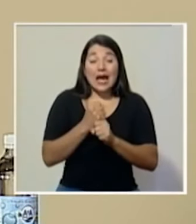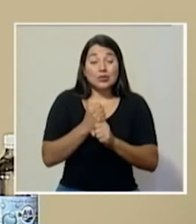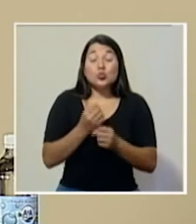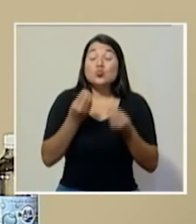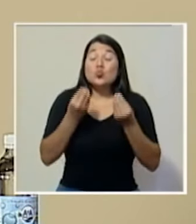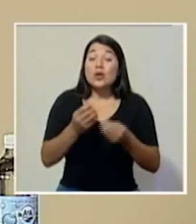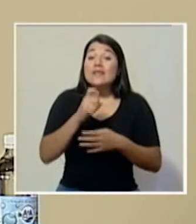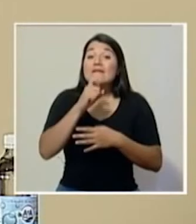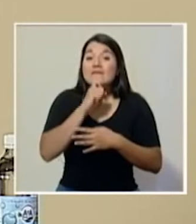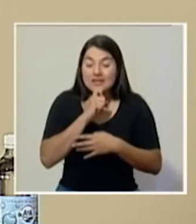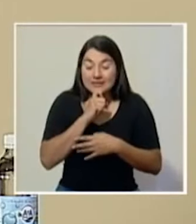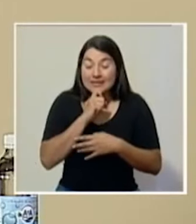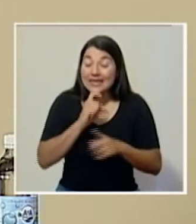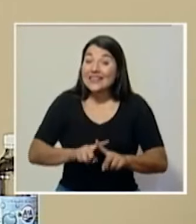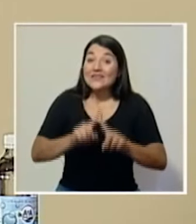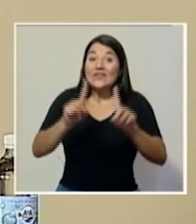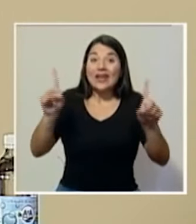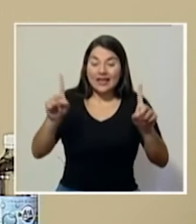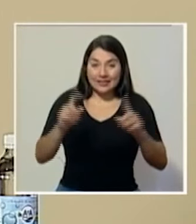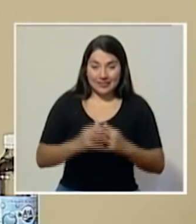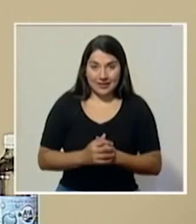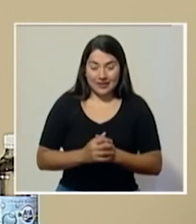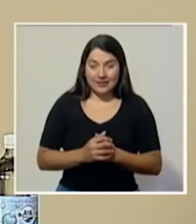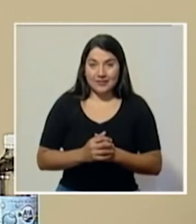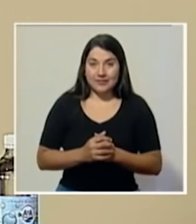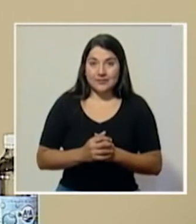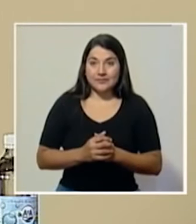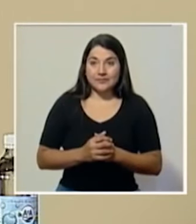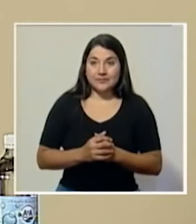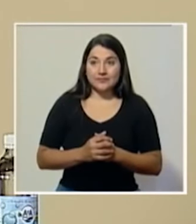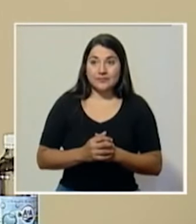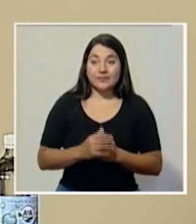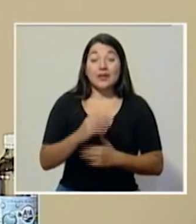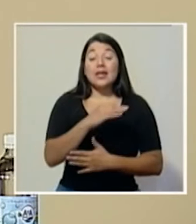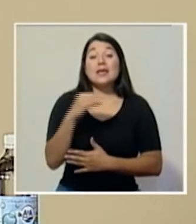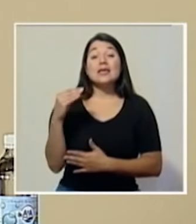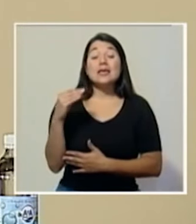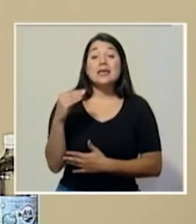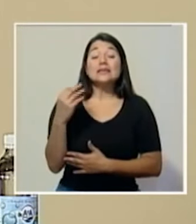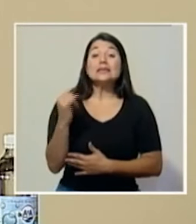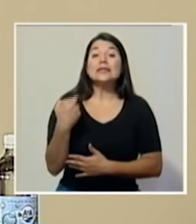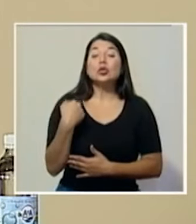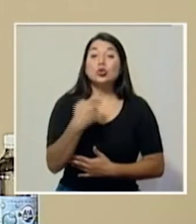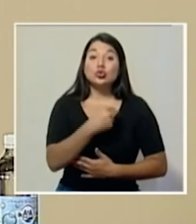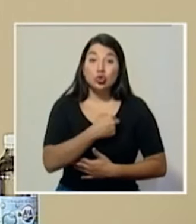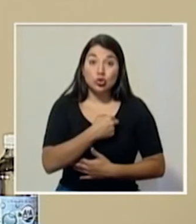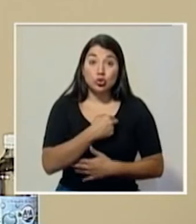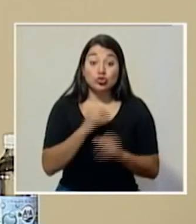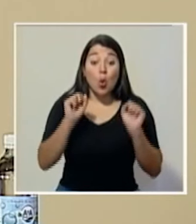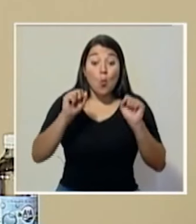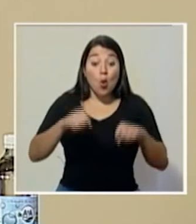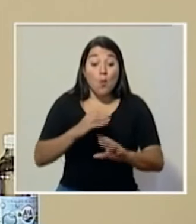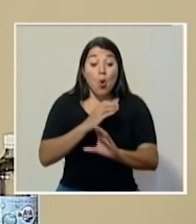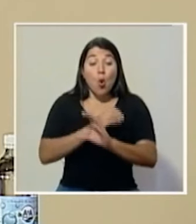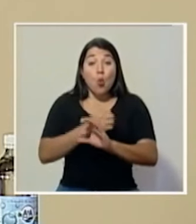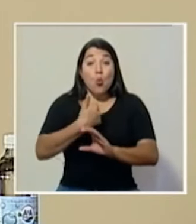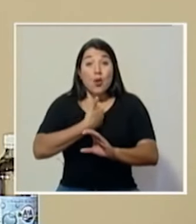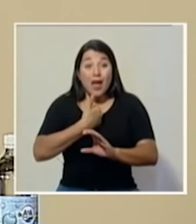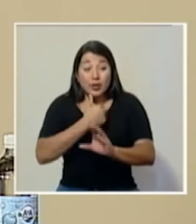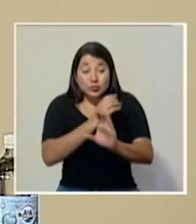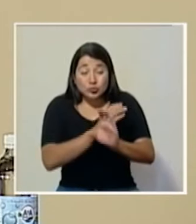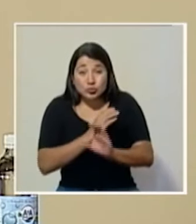sumamente difícil, particular, diferente. Y el hecho que podamos cuidarnos todos y